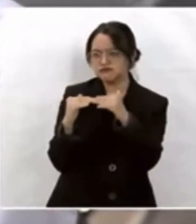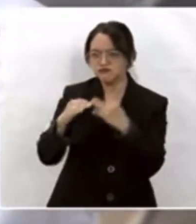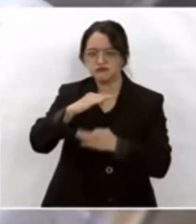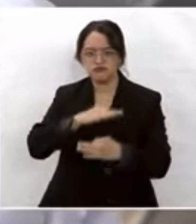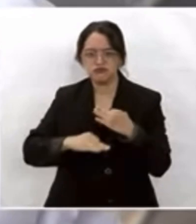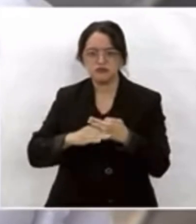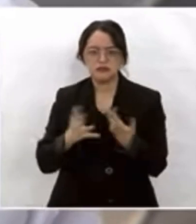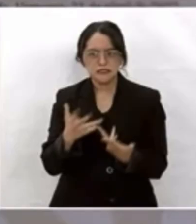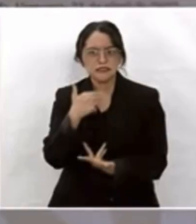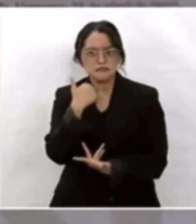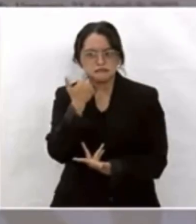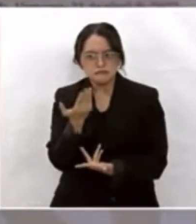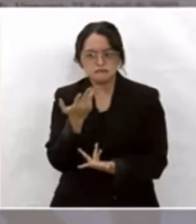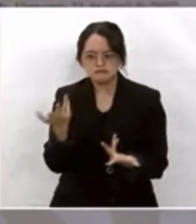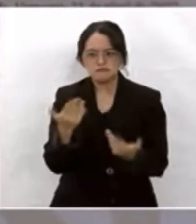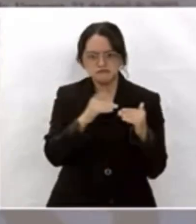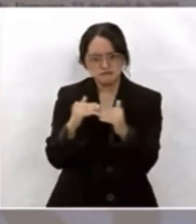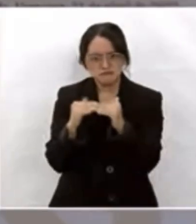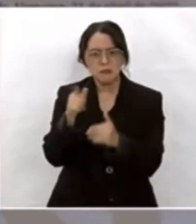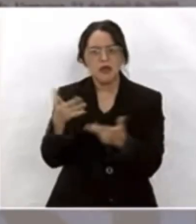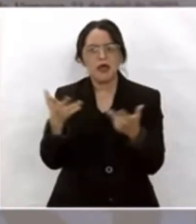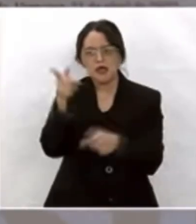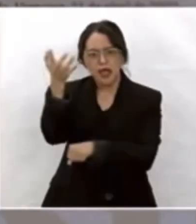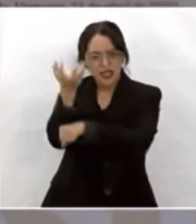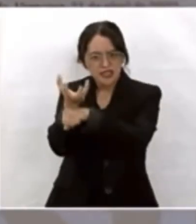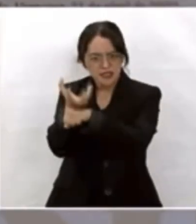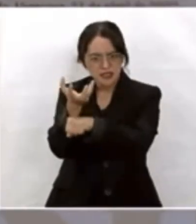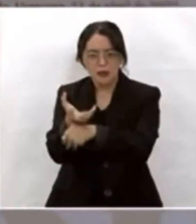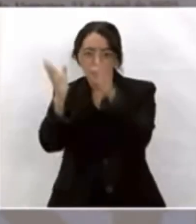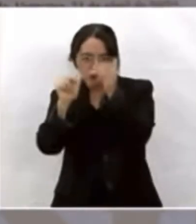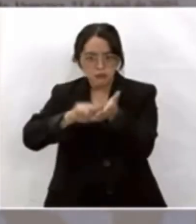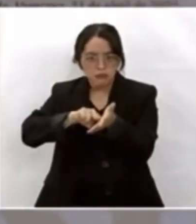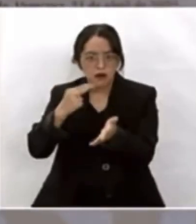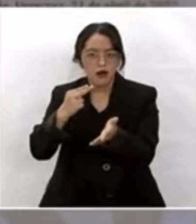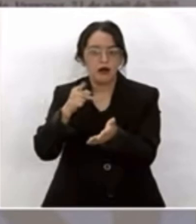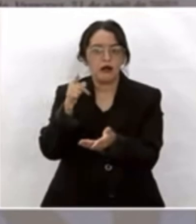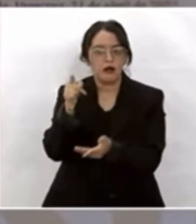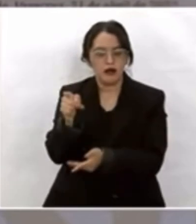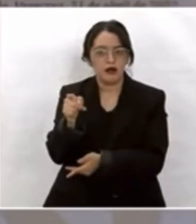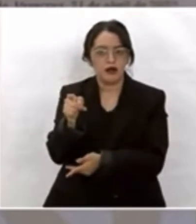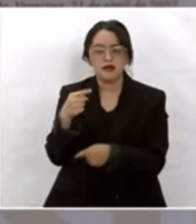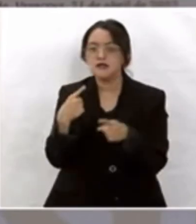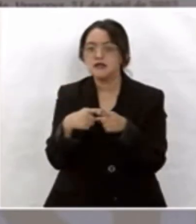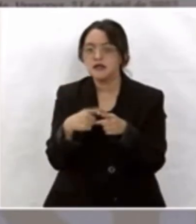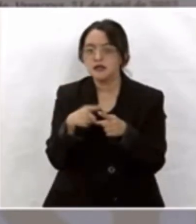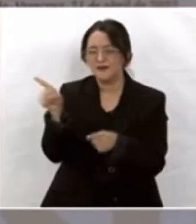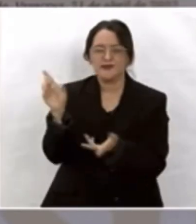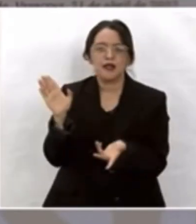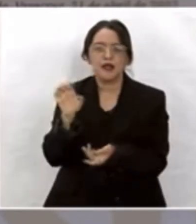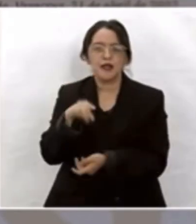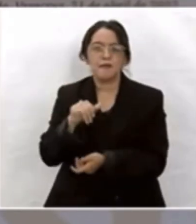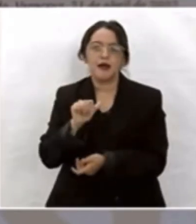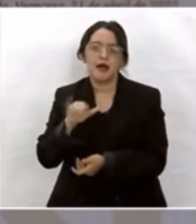Y en un pacto celebrado en la Embajada de Estados Unidos, con un embajador cuyo